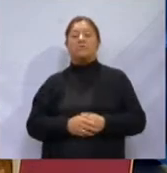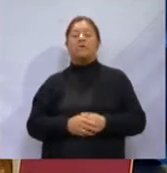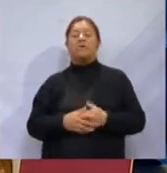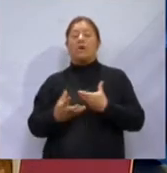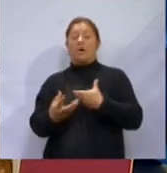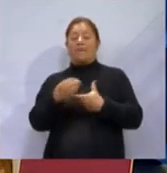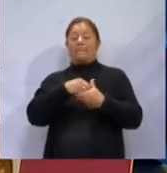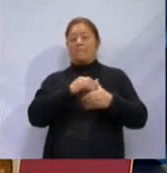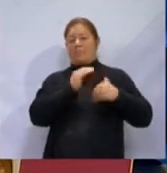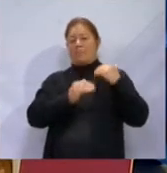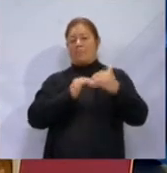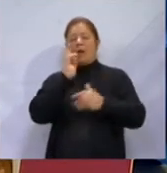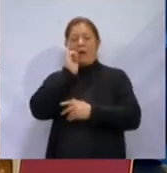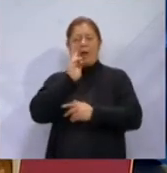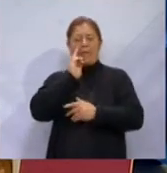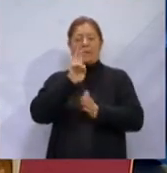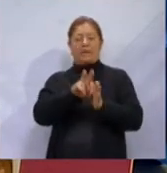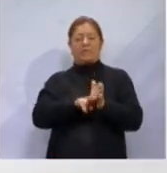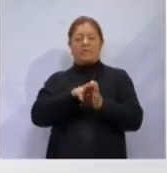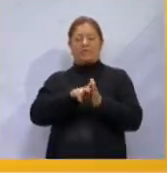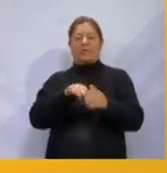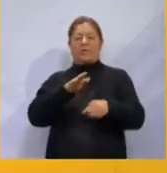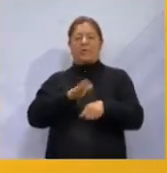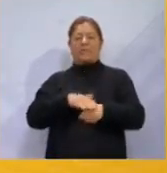vamos a ver la siguiente cápsula?